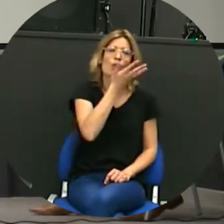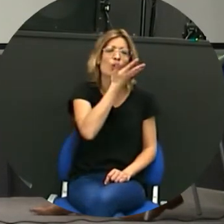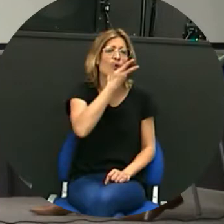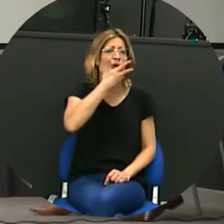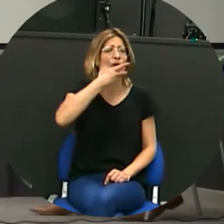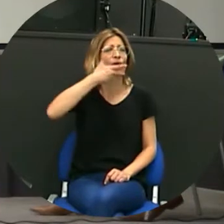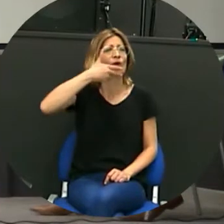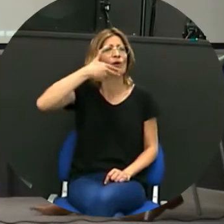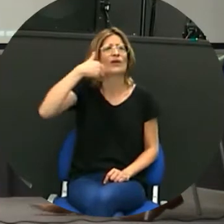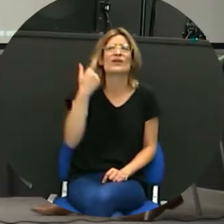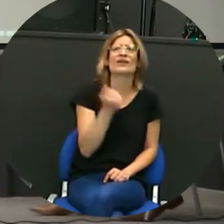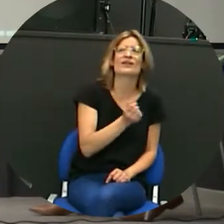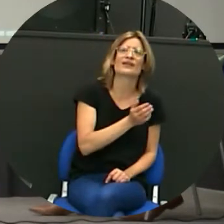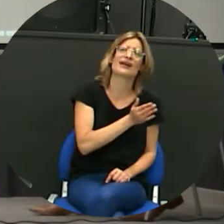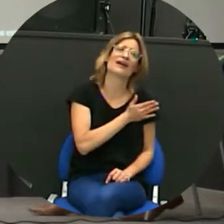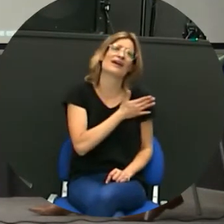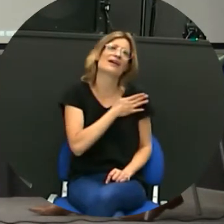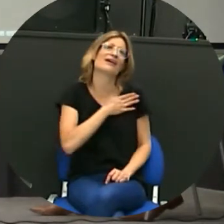Quiero